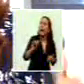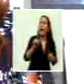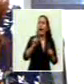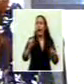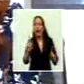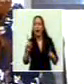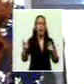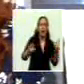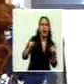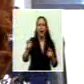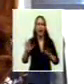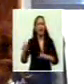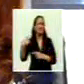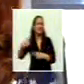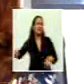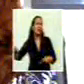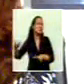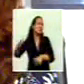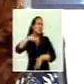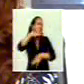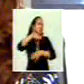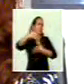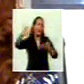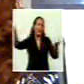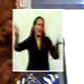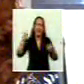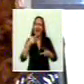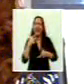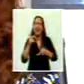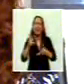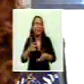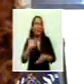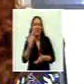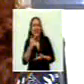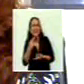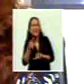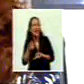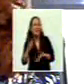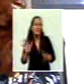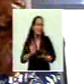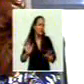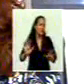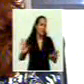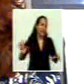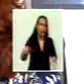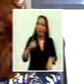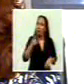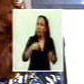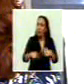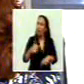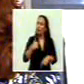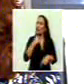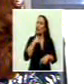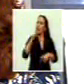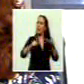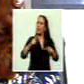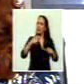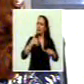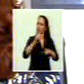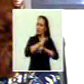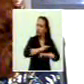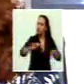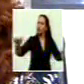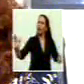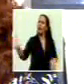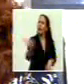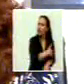las estupideces más grandes que se publican y se dicen casi ya profesionalmente. Pero quiero dirigirme a todos los argentinos en estos momentos